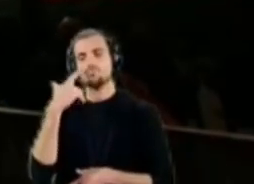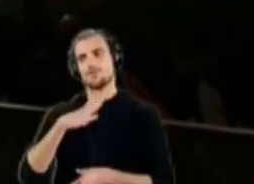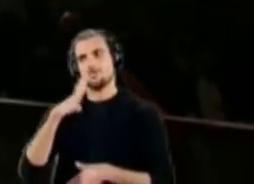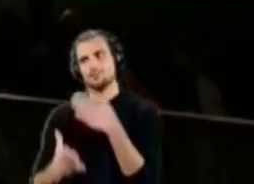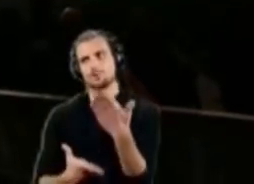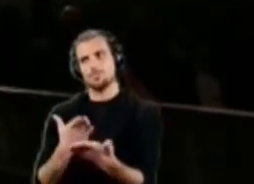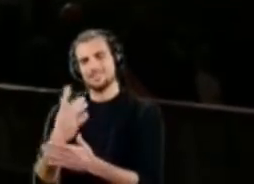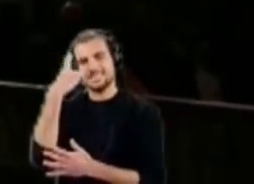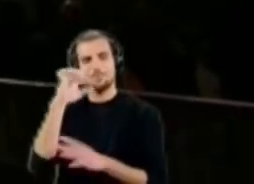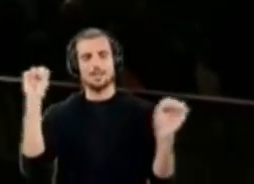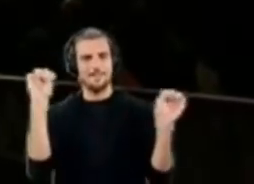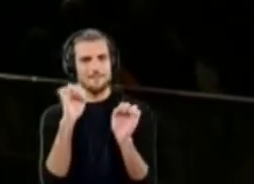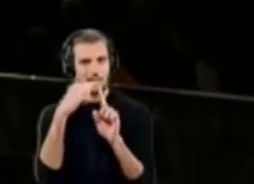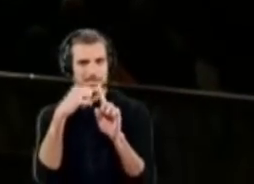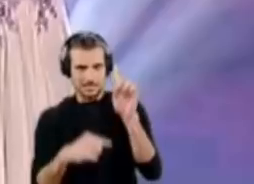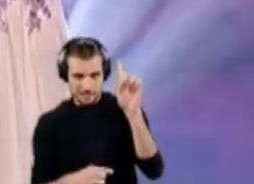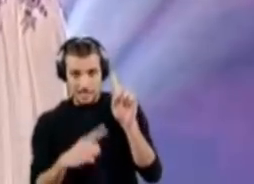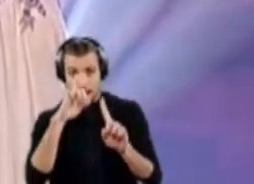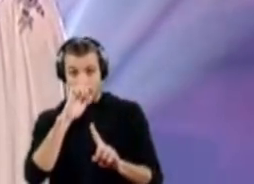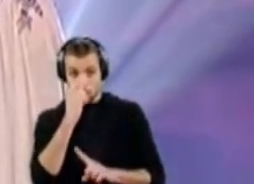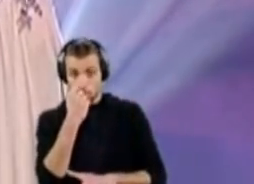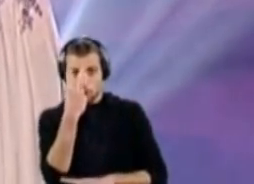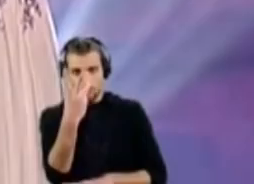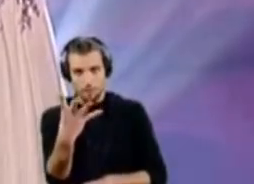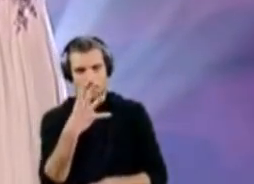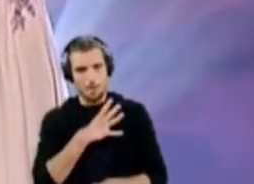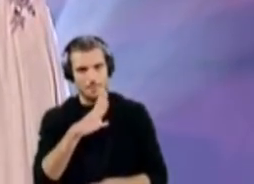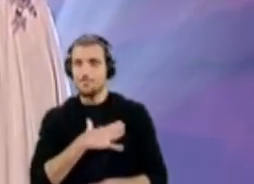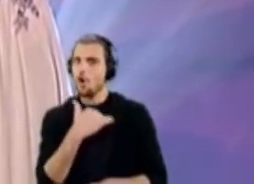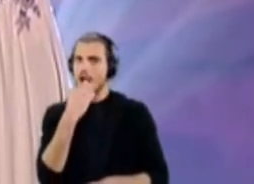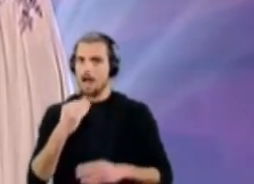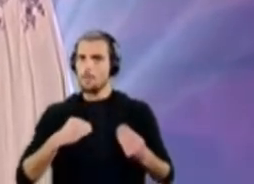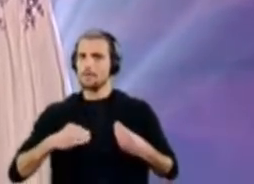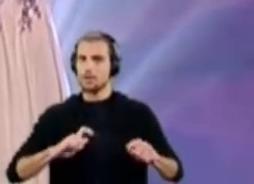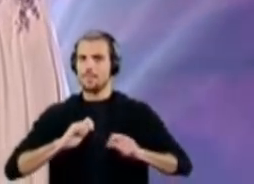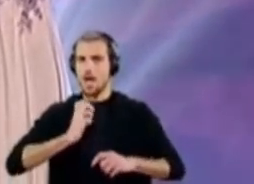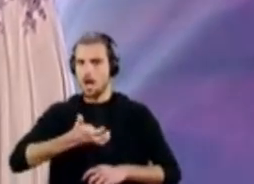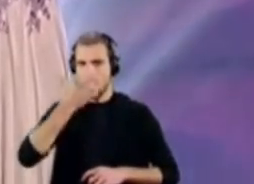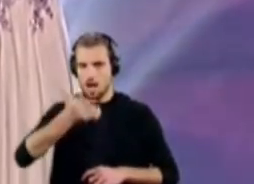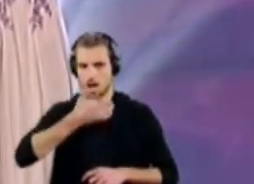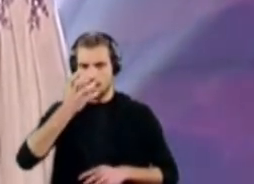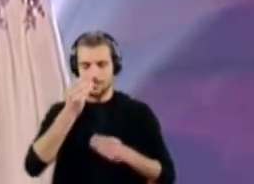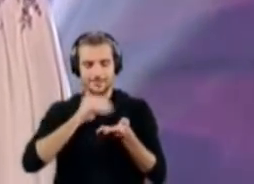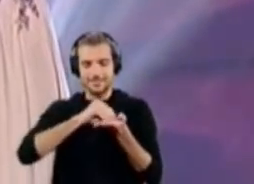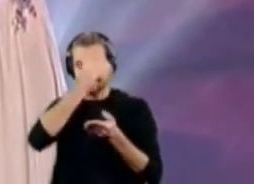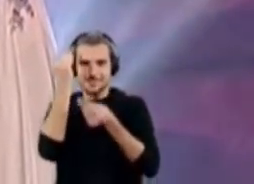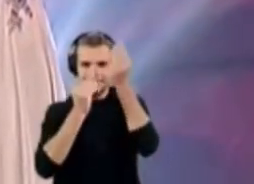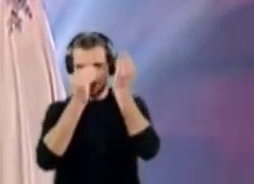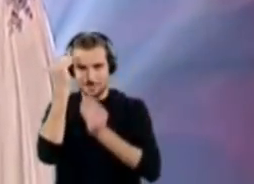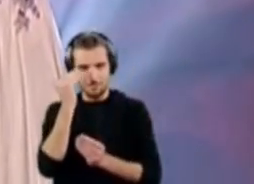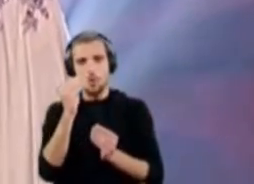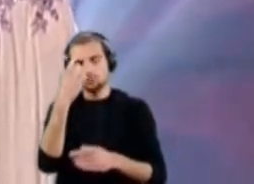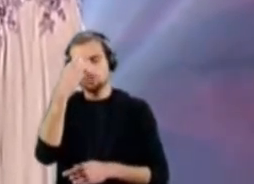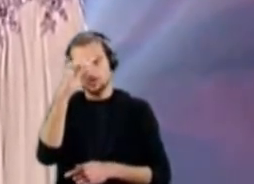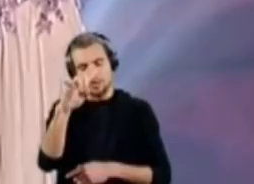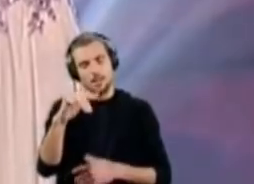casi que con el fresquito que hace que en los próximos años que ya vayan fabricando pintura que abrigue un poquito, que seguro que, bueno, también tiene su mérito, ¿eh? Estar aquí